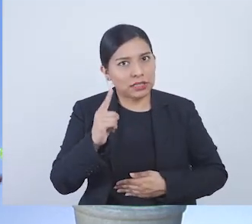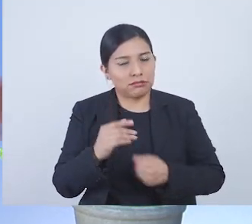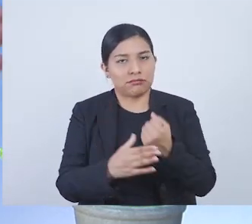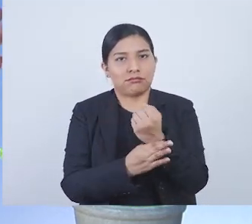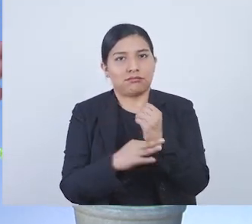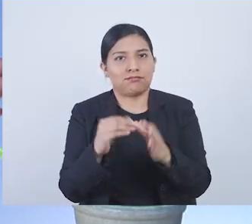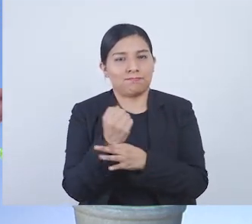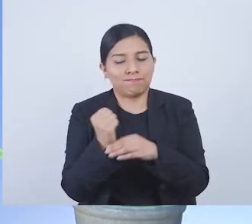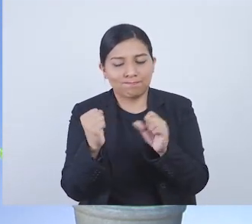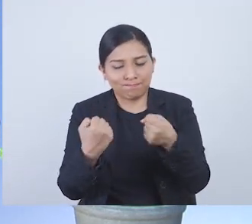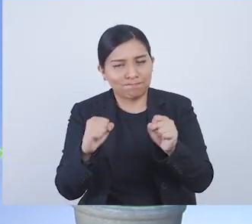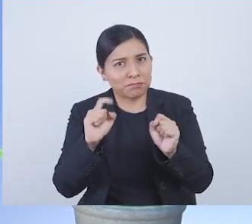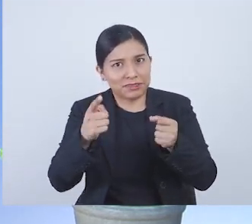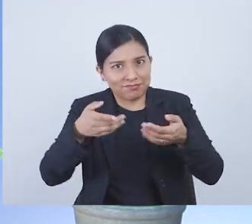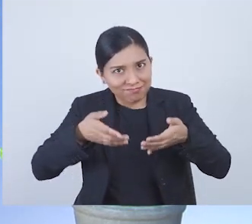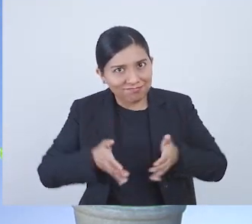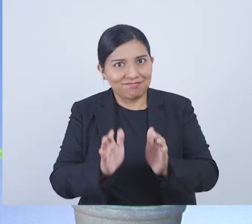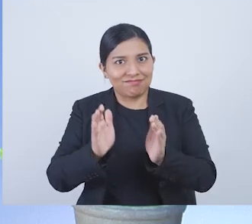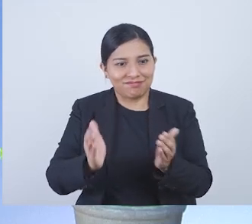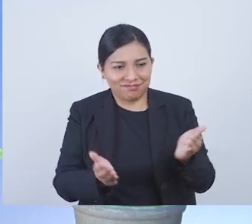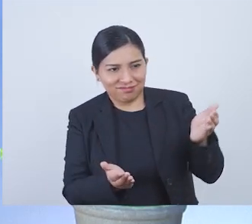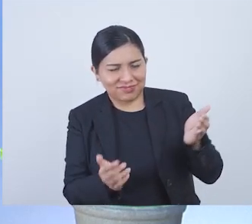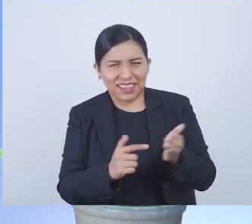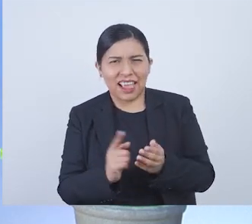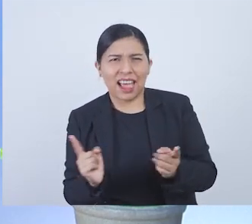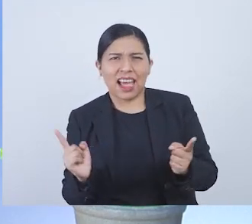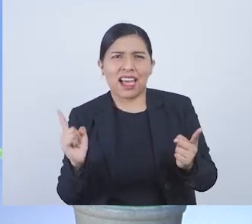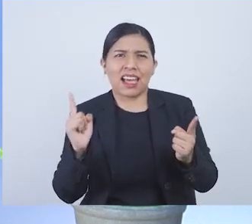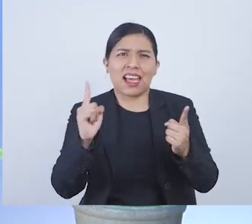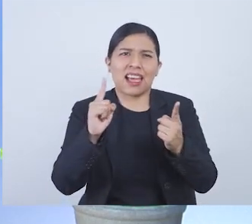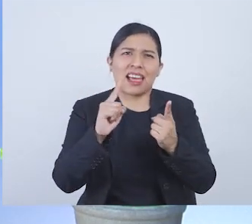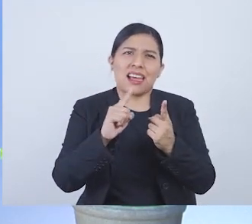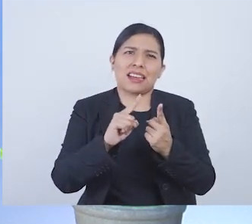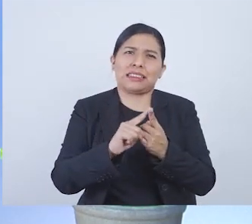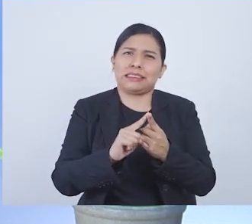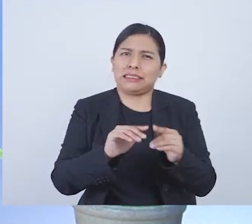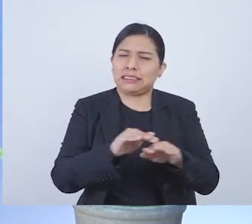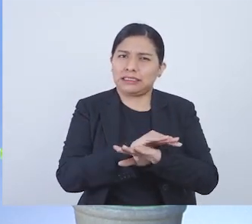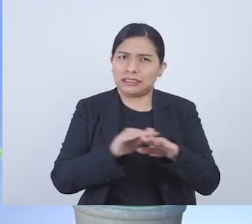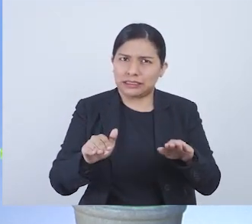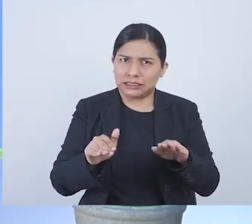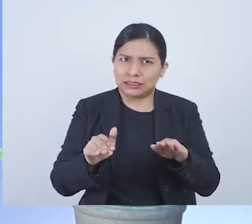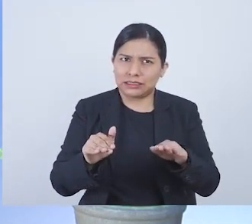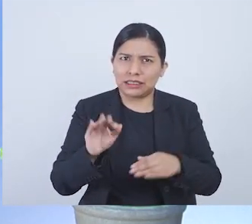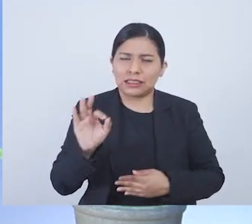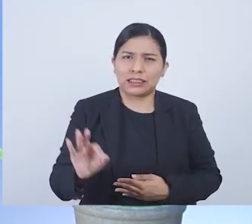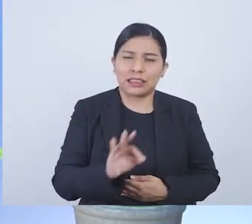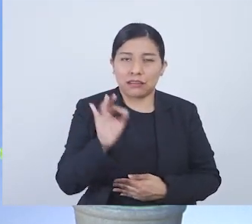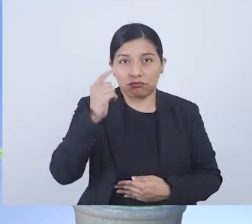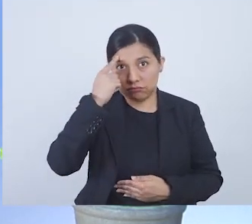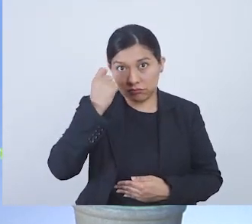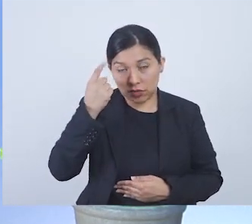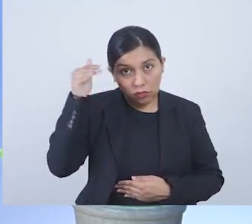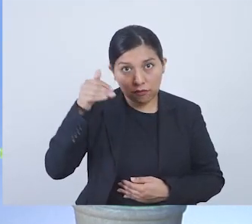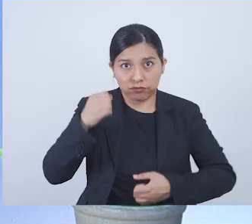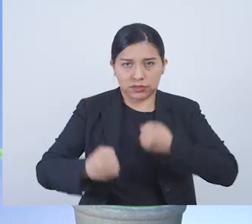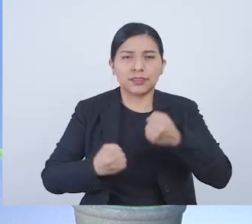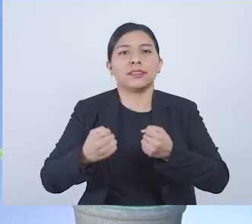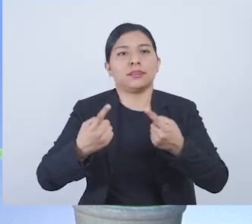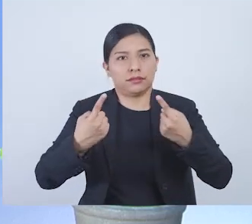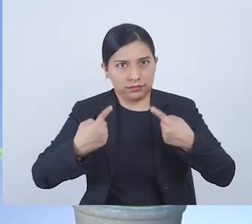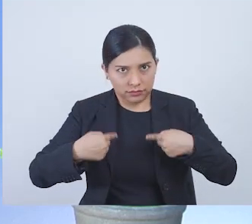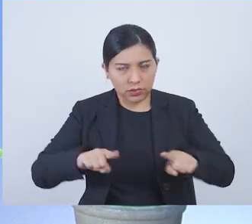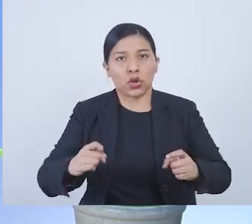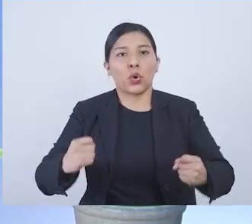psicomotriz, desde que nace el niño hasta que morimos, con una educación física de mantenimiento. Sigamos con